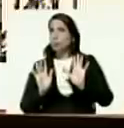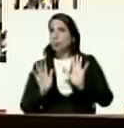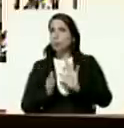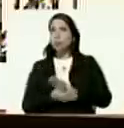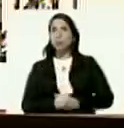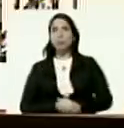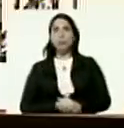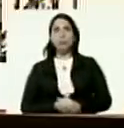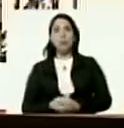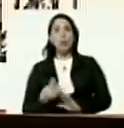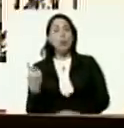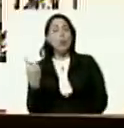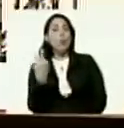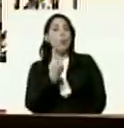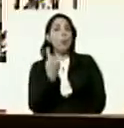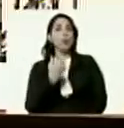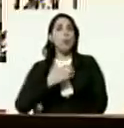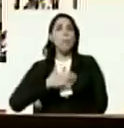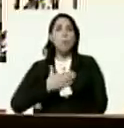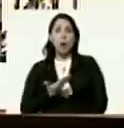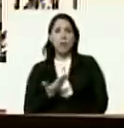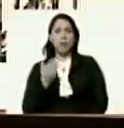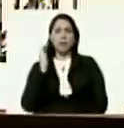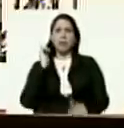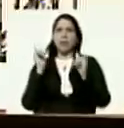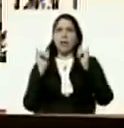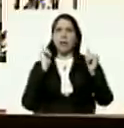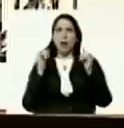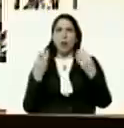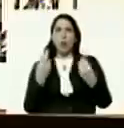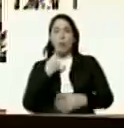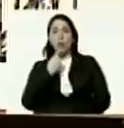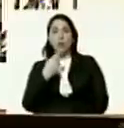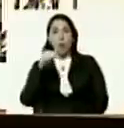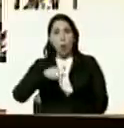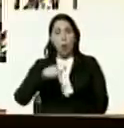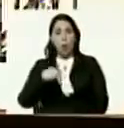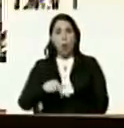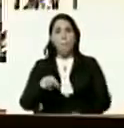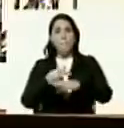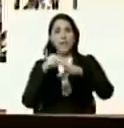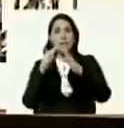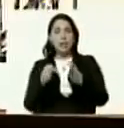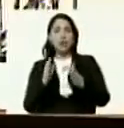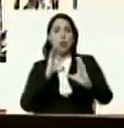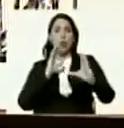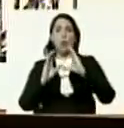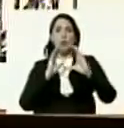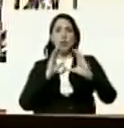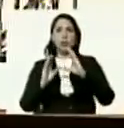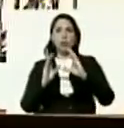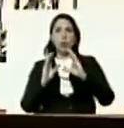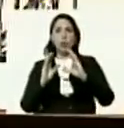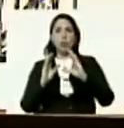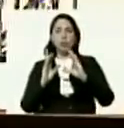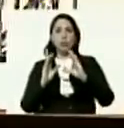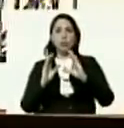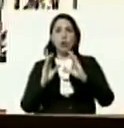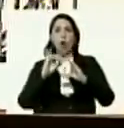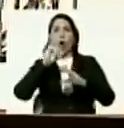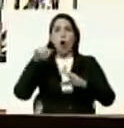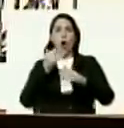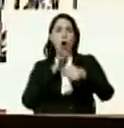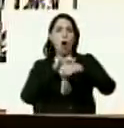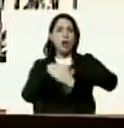Lo único que pueden celebrar, como lo dijo hoy el ministro de Comunicación Jorge Rodríguez, lo único que